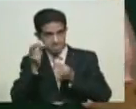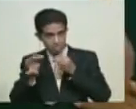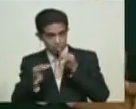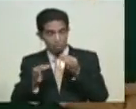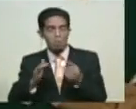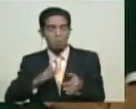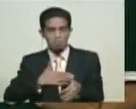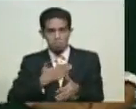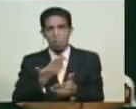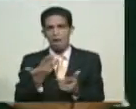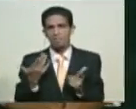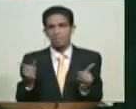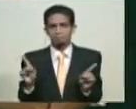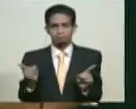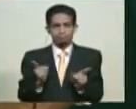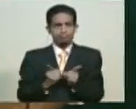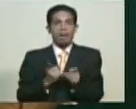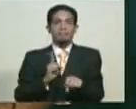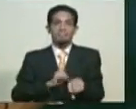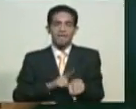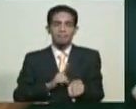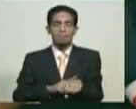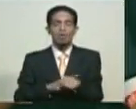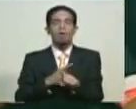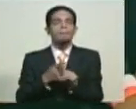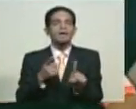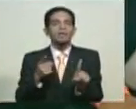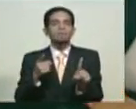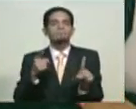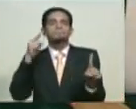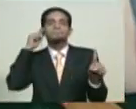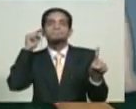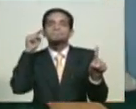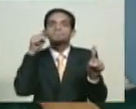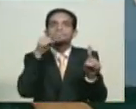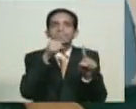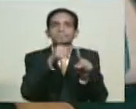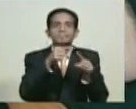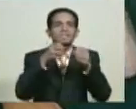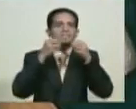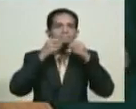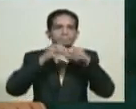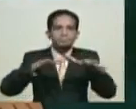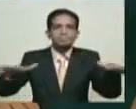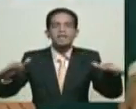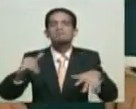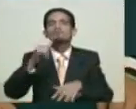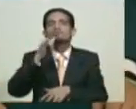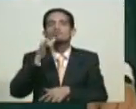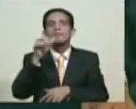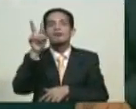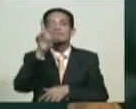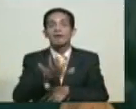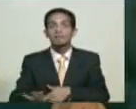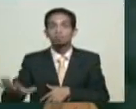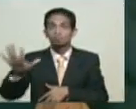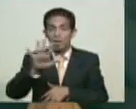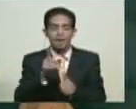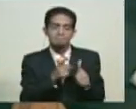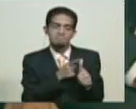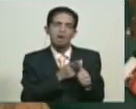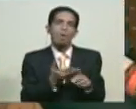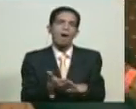acortarlos, pero a fin de que pueda ser informada toda la población venezolana, evaluar esa